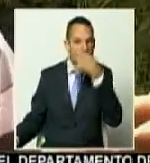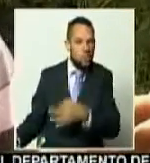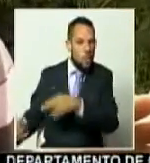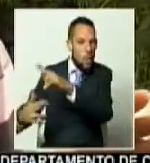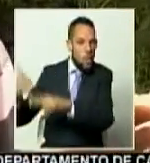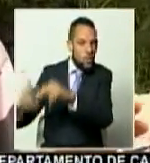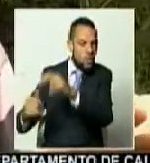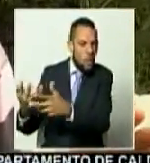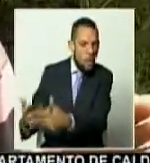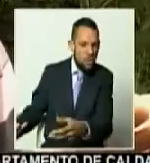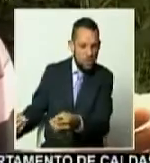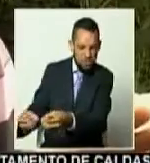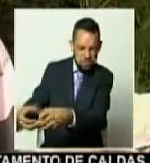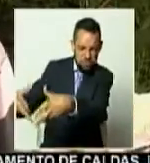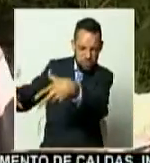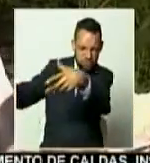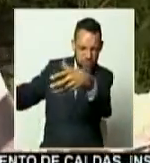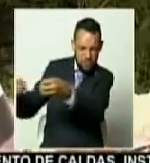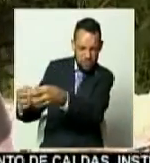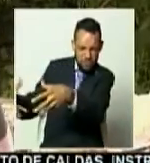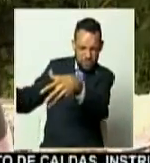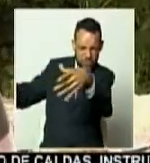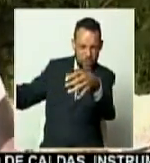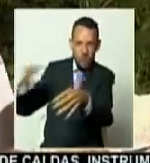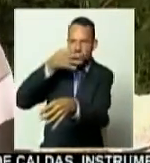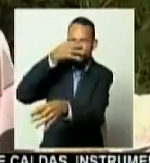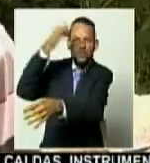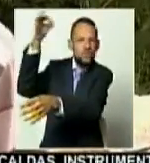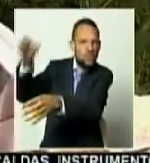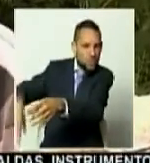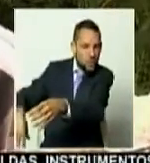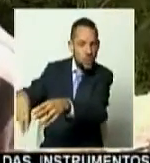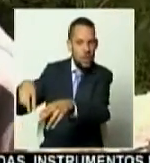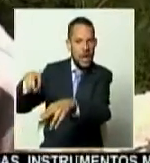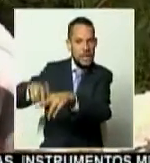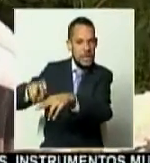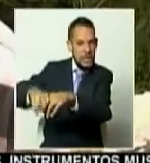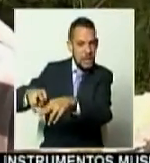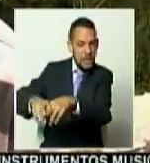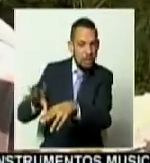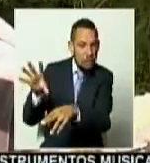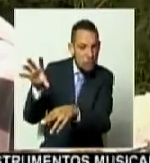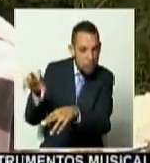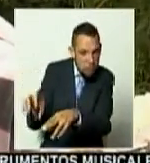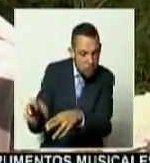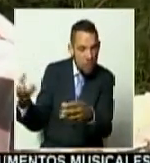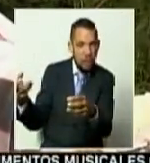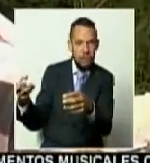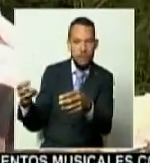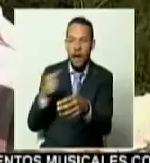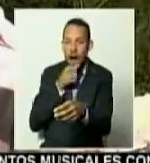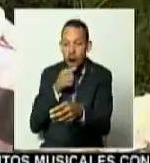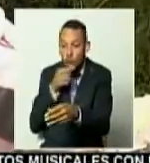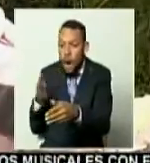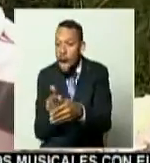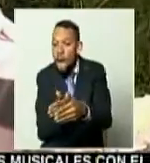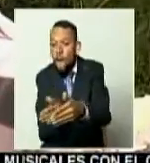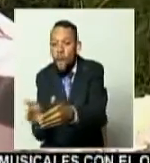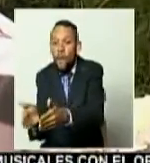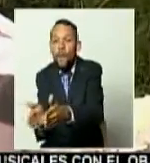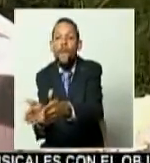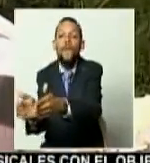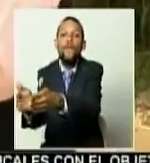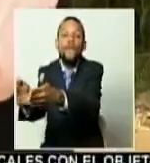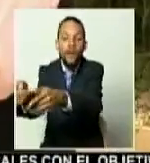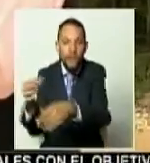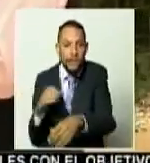de basura, y todos los vecinos y muebles van a dar abajo a la quebrada por donde pasan las aguas